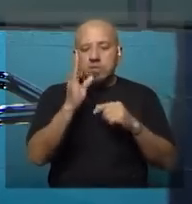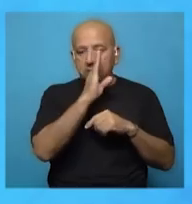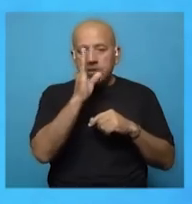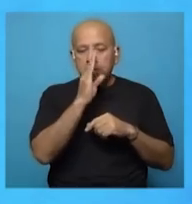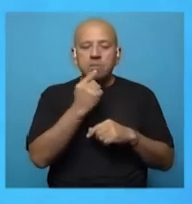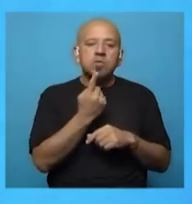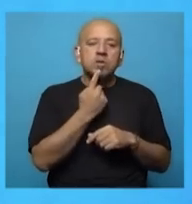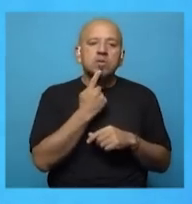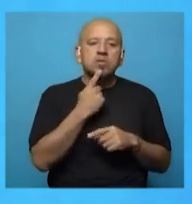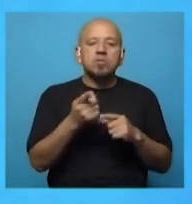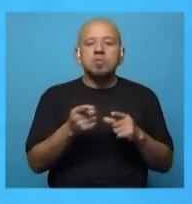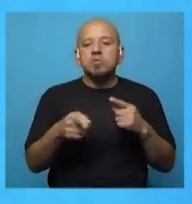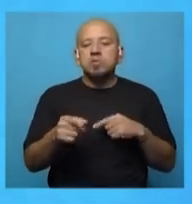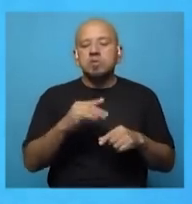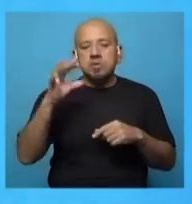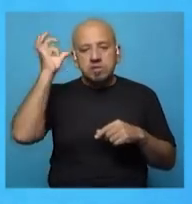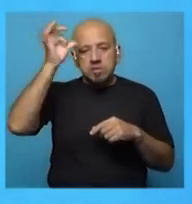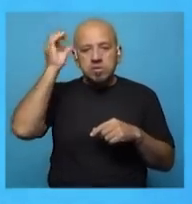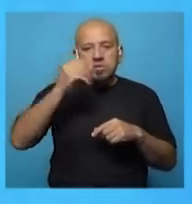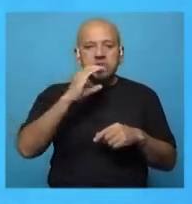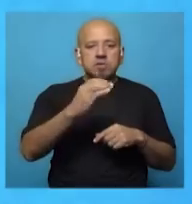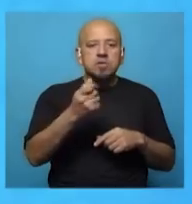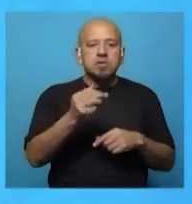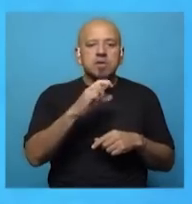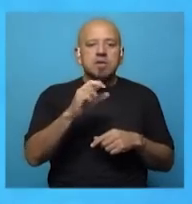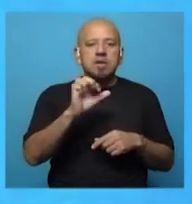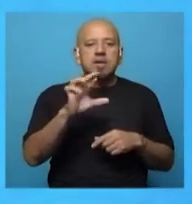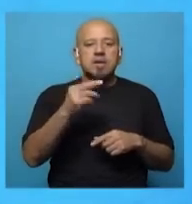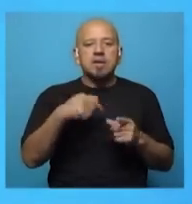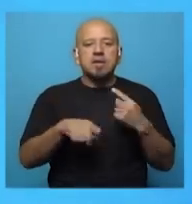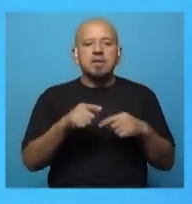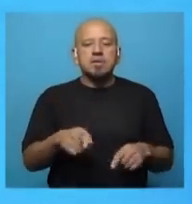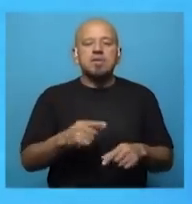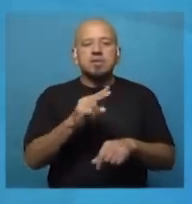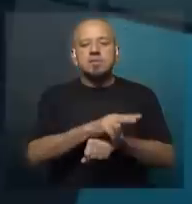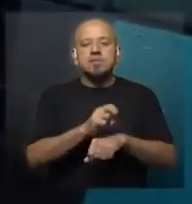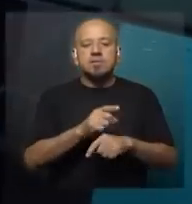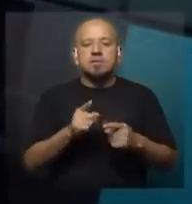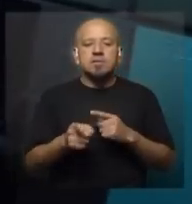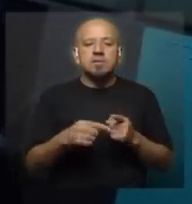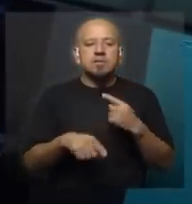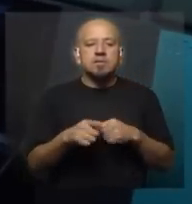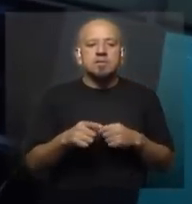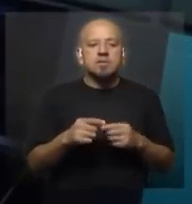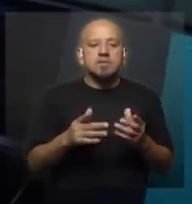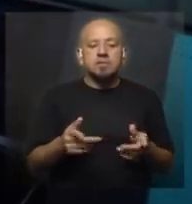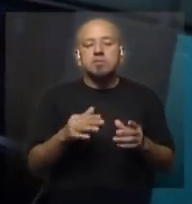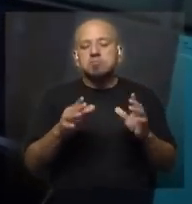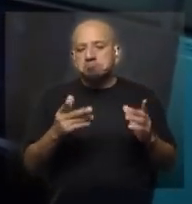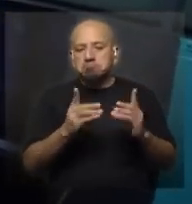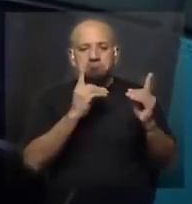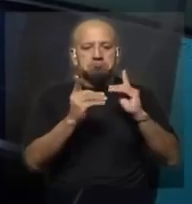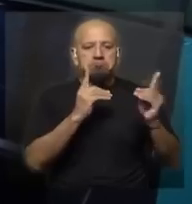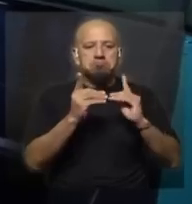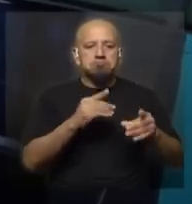que lo involucre a usted también al senador Charles carrera qué valoración nace de esa instancia con la fiscal bien fue una un diálogo muy correcto donde